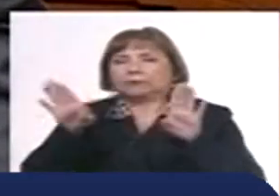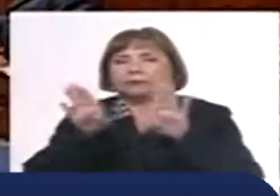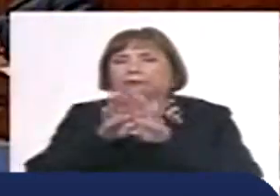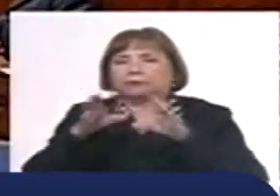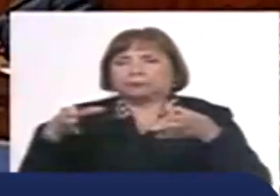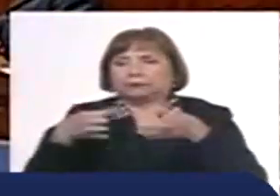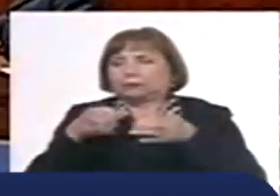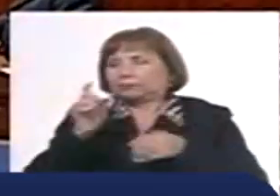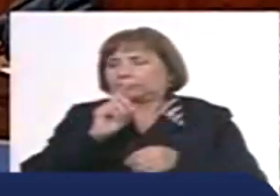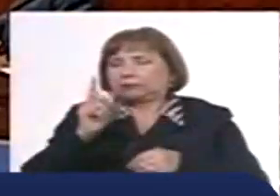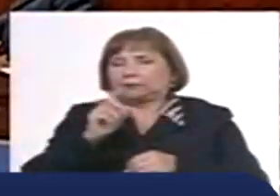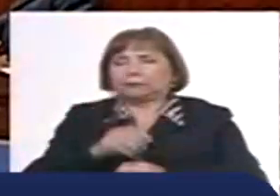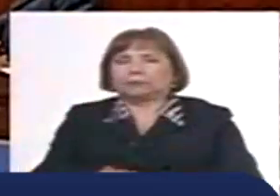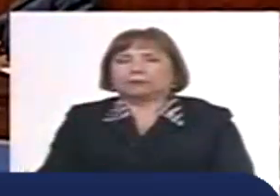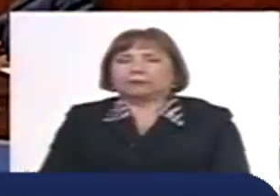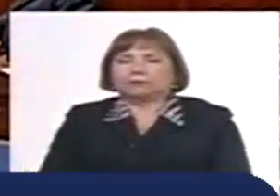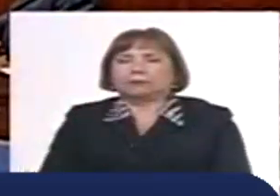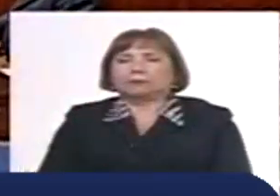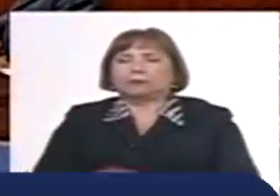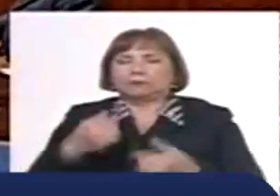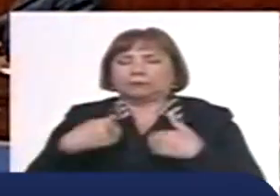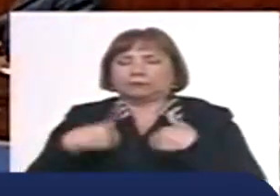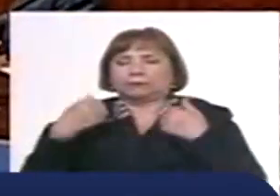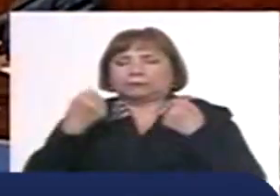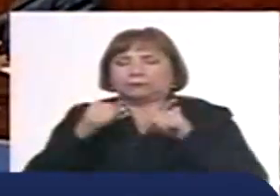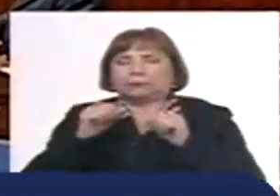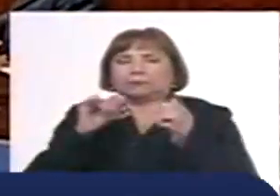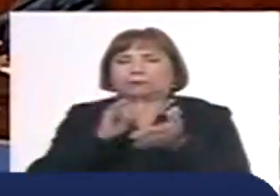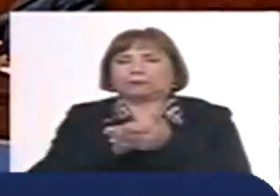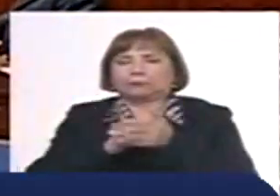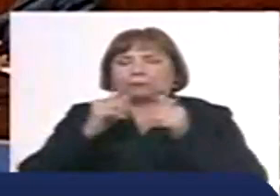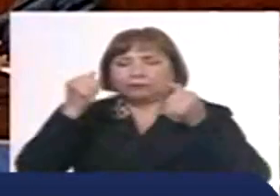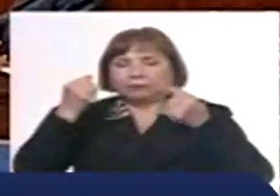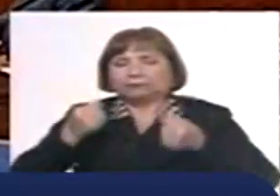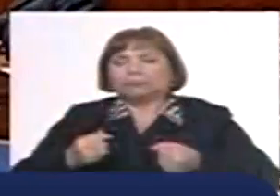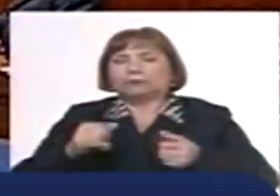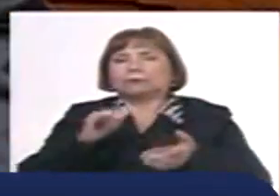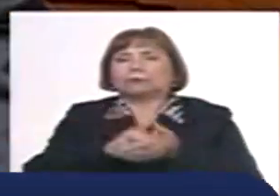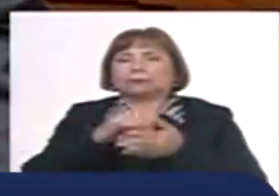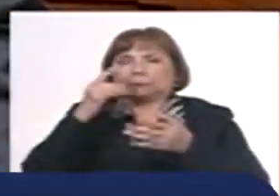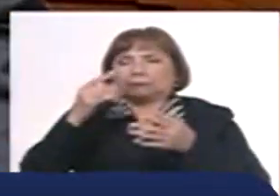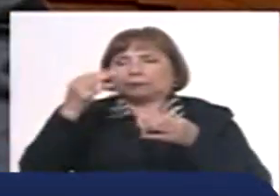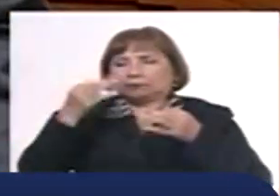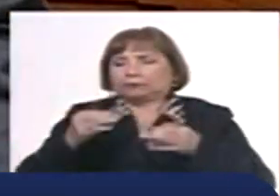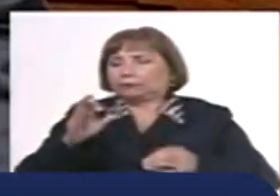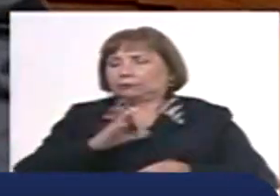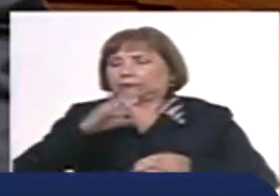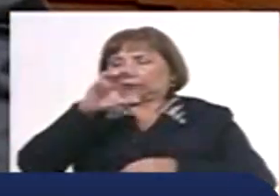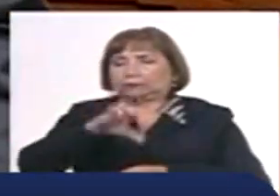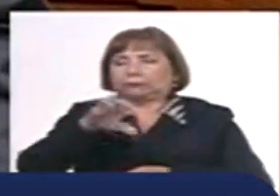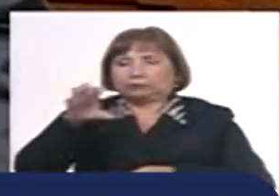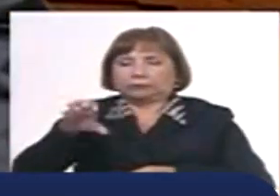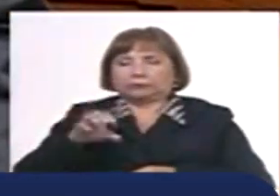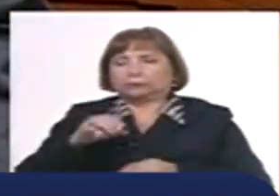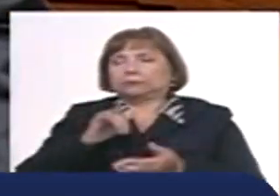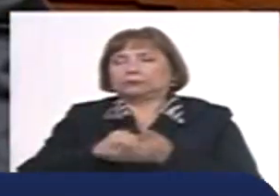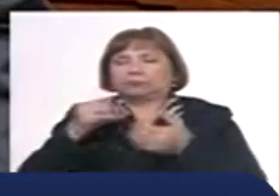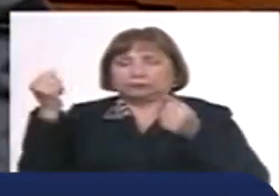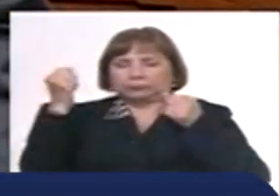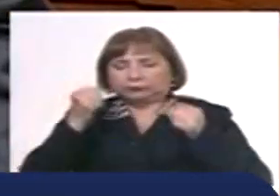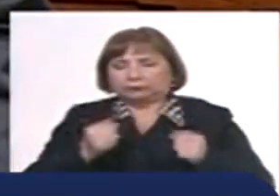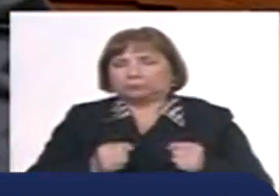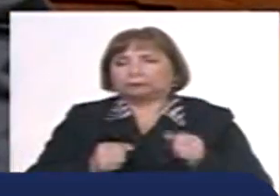Congreso. No. Lo que pretendemos es establecer una facultad del pueblo como